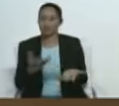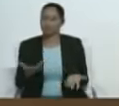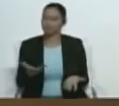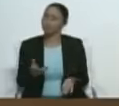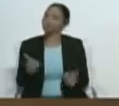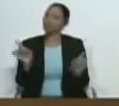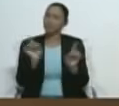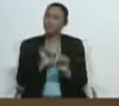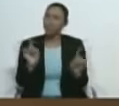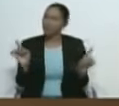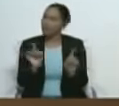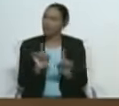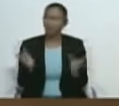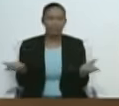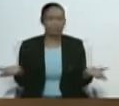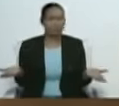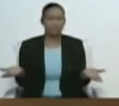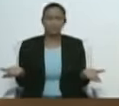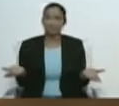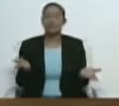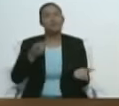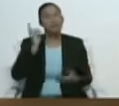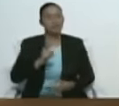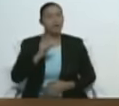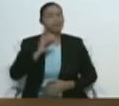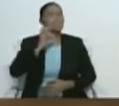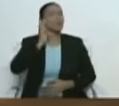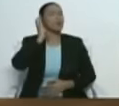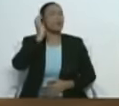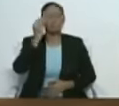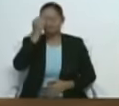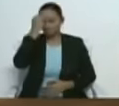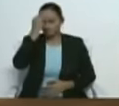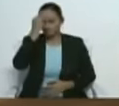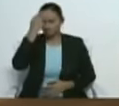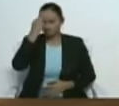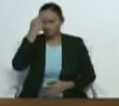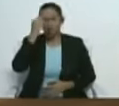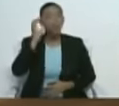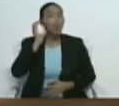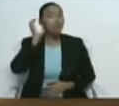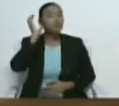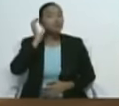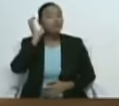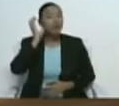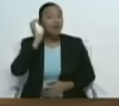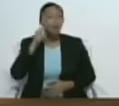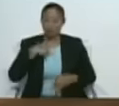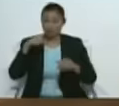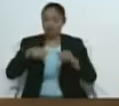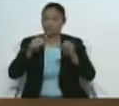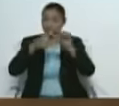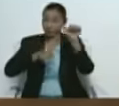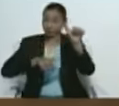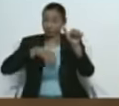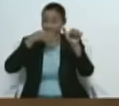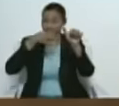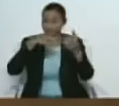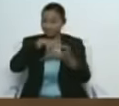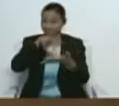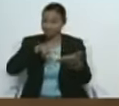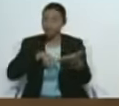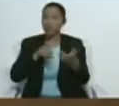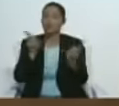no tenemos que ya entrar en una conciencia porque esto que voy a describir muy brevemente tiene que ver con